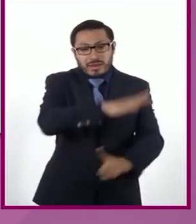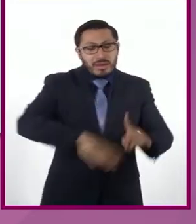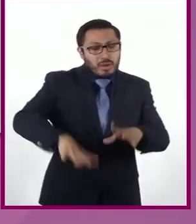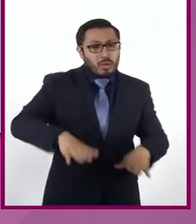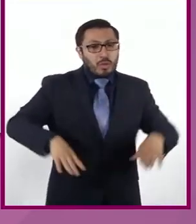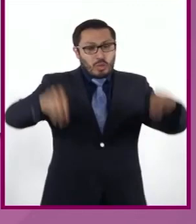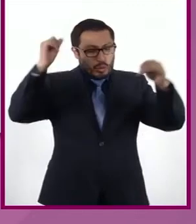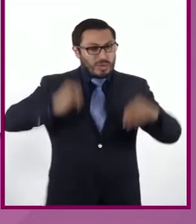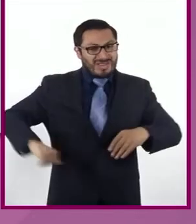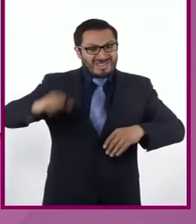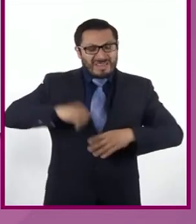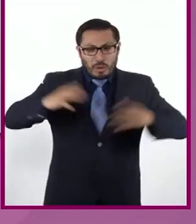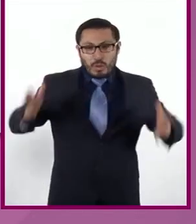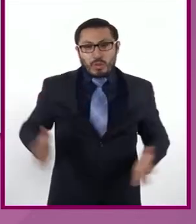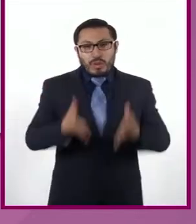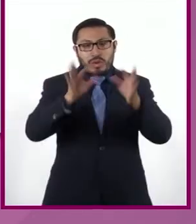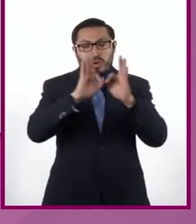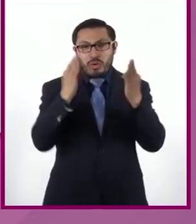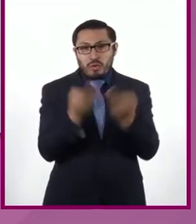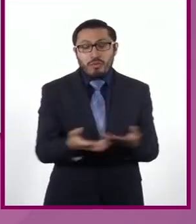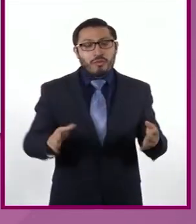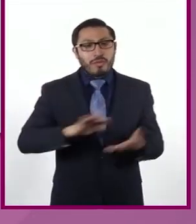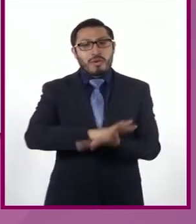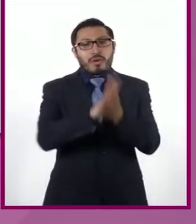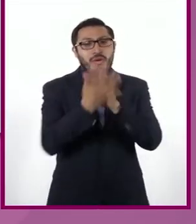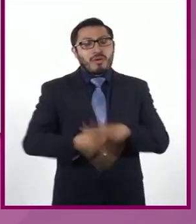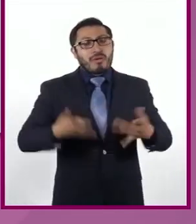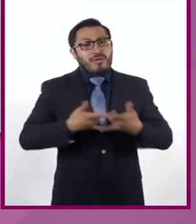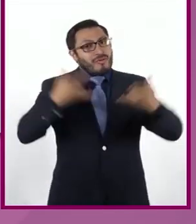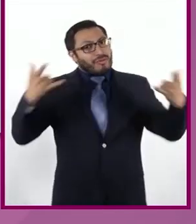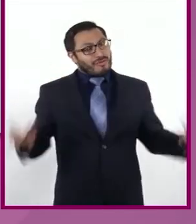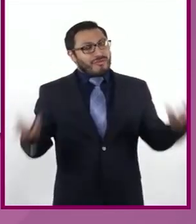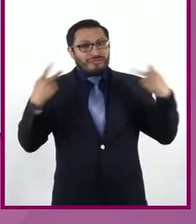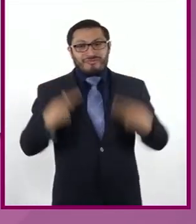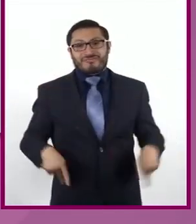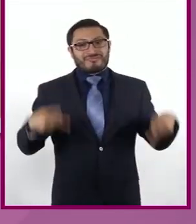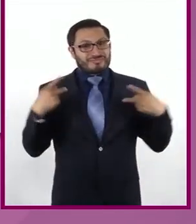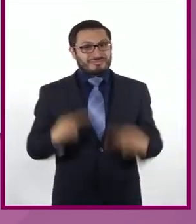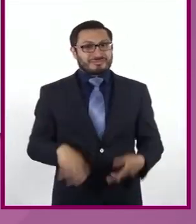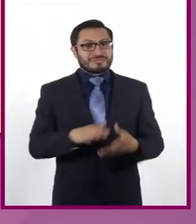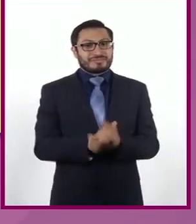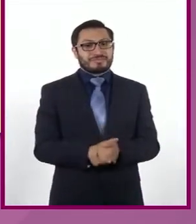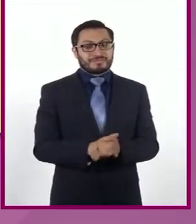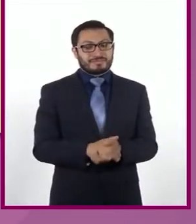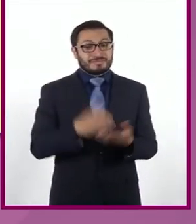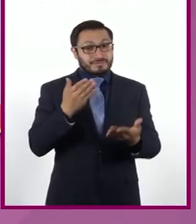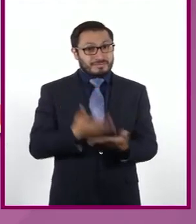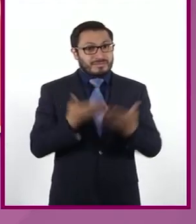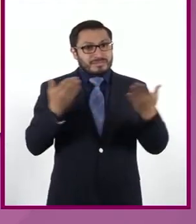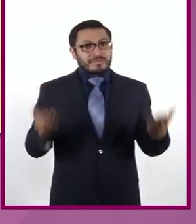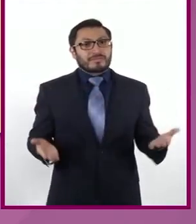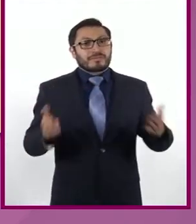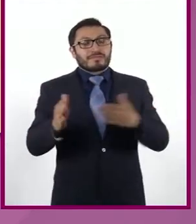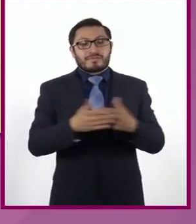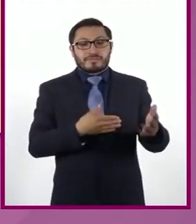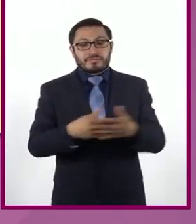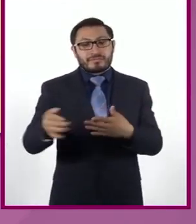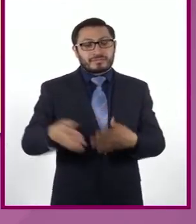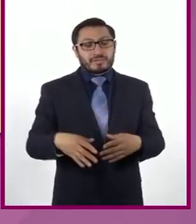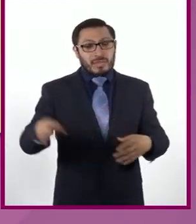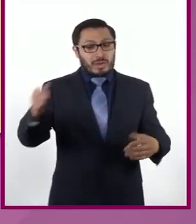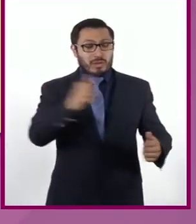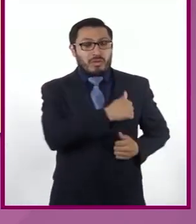medievales impulsó procesos que transformaron la historia de la humanidad. En la actualidad, la burguesía